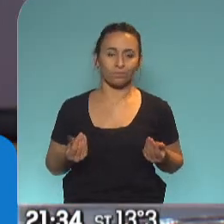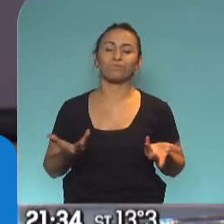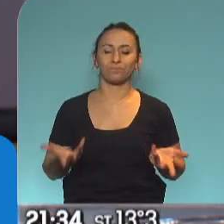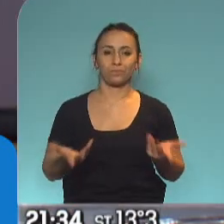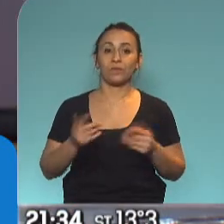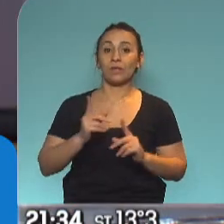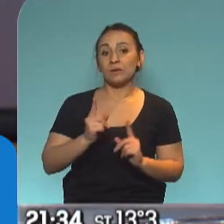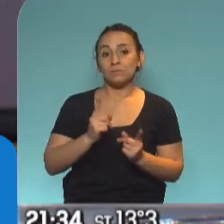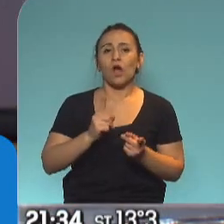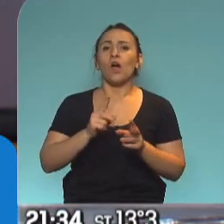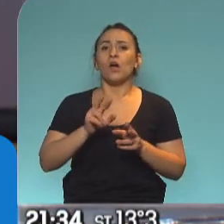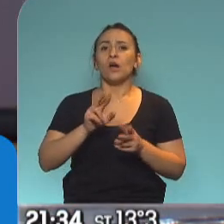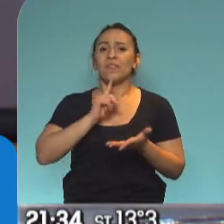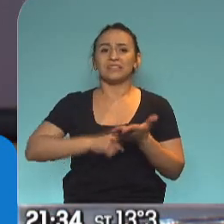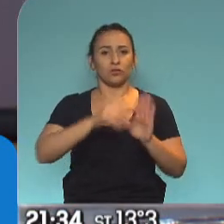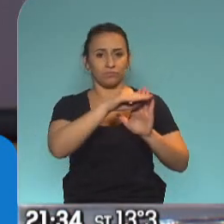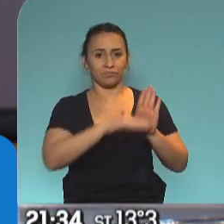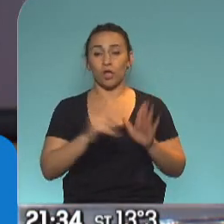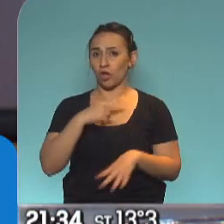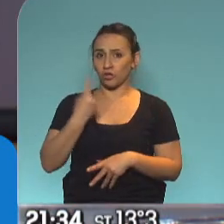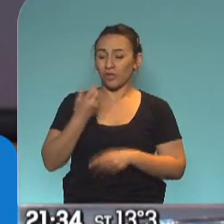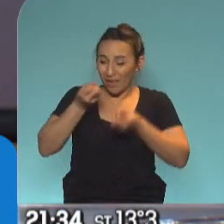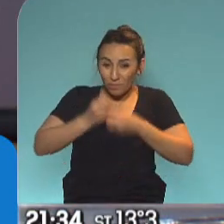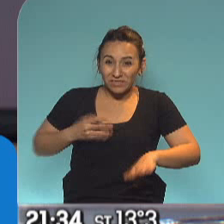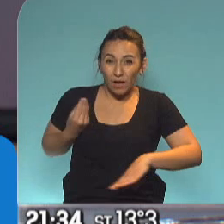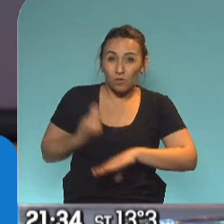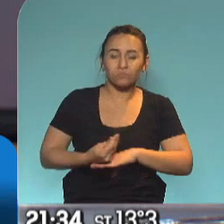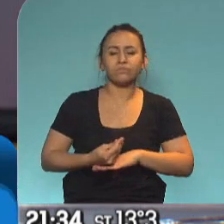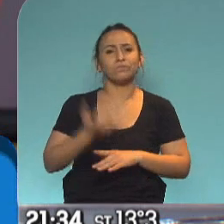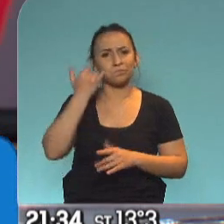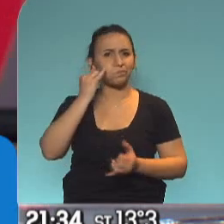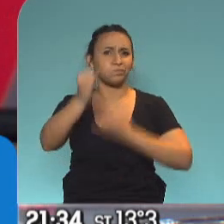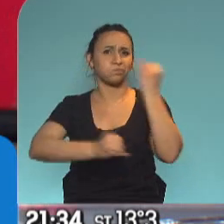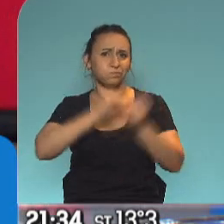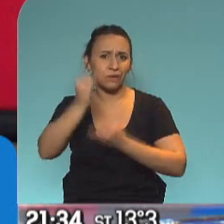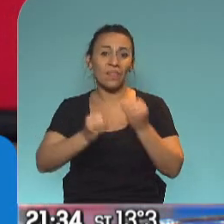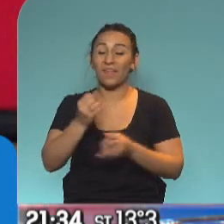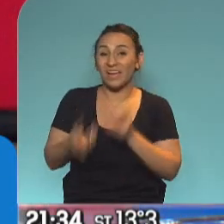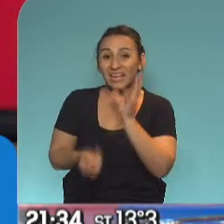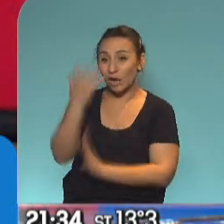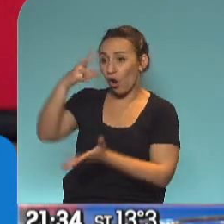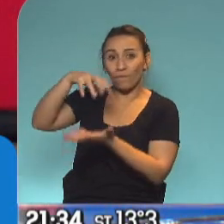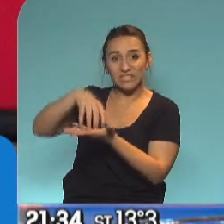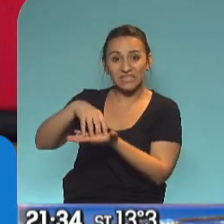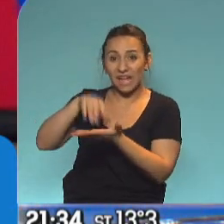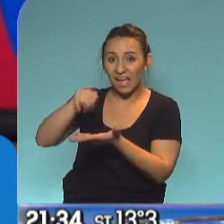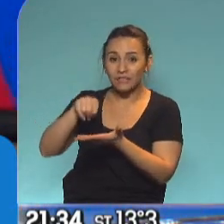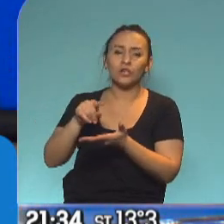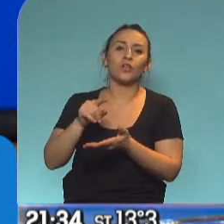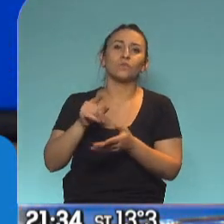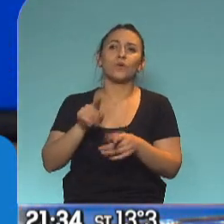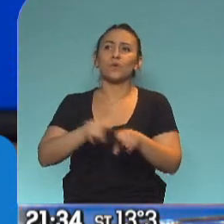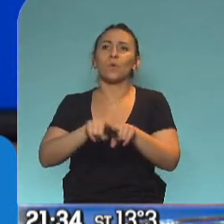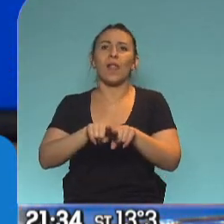la resolución. Nosotros desde el inicio de la gestión venimos diciendo lo que se viene diciendo desde que se creó la oficina, ¿no? Que es la quinta rueda de un carro